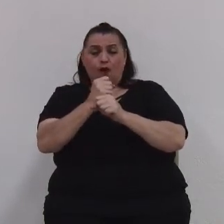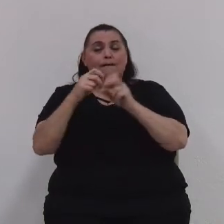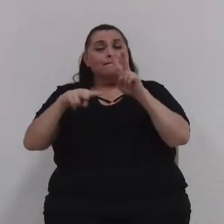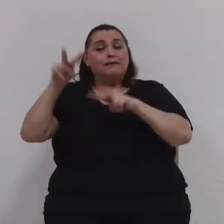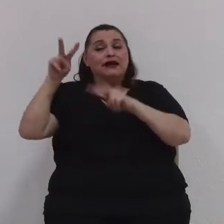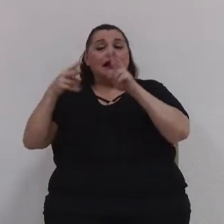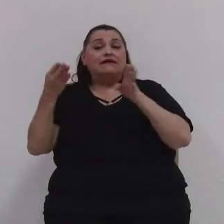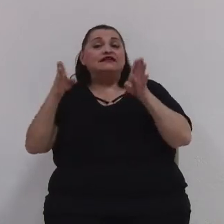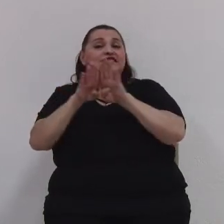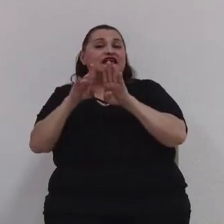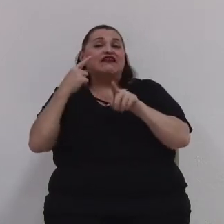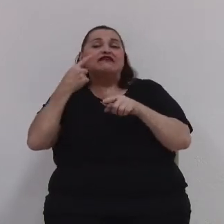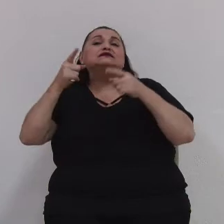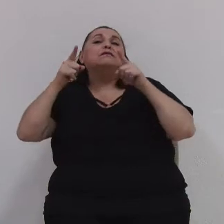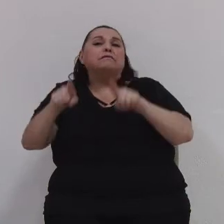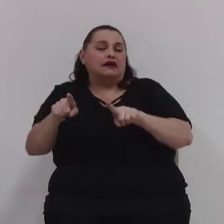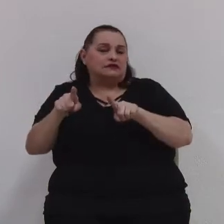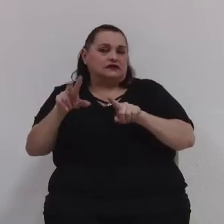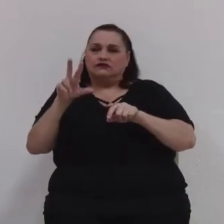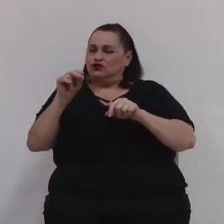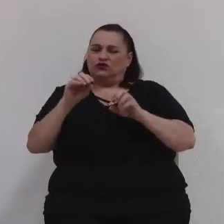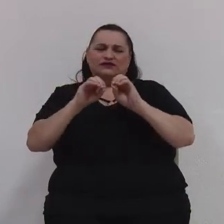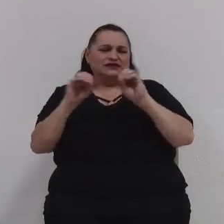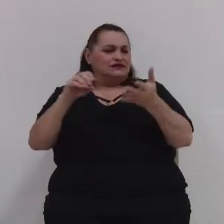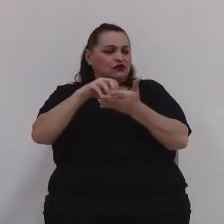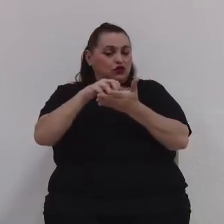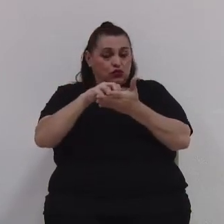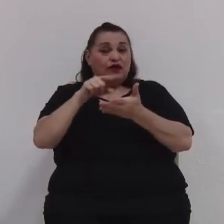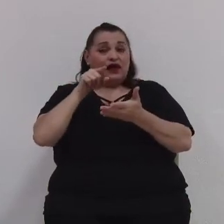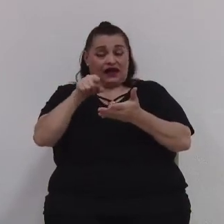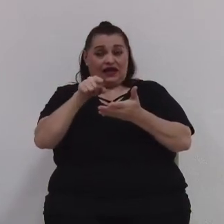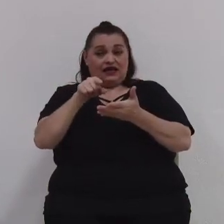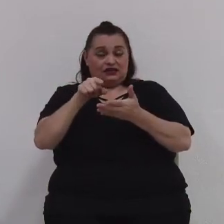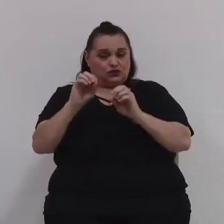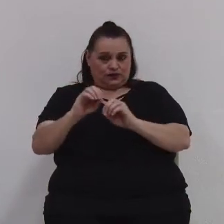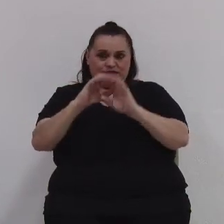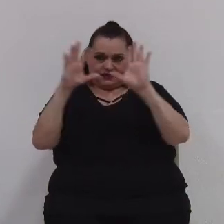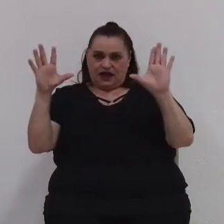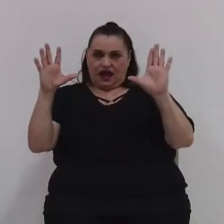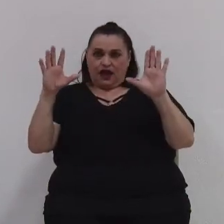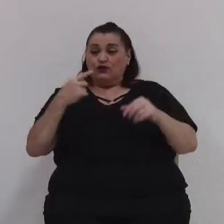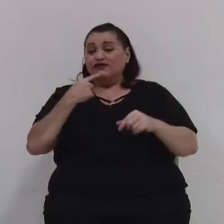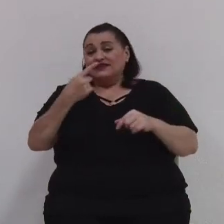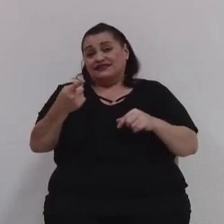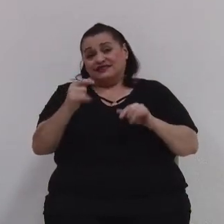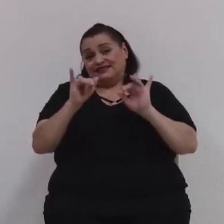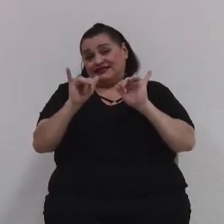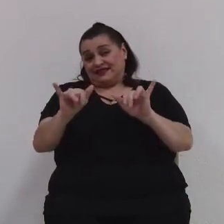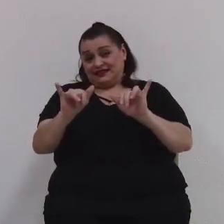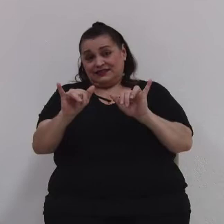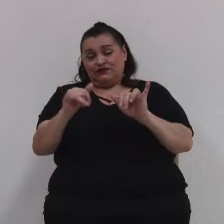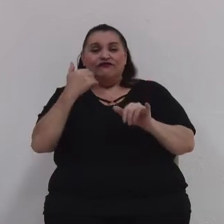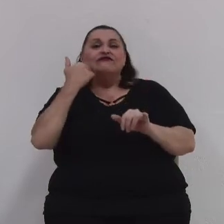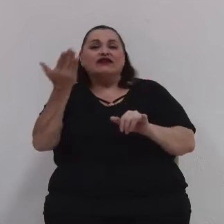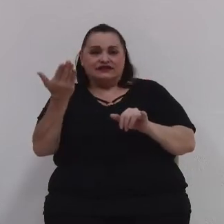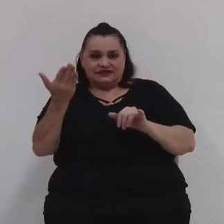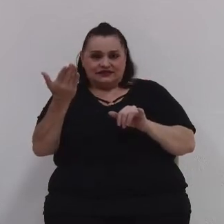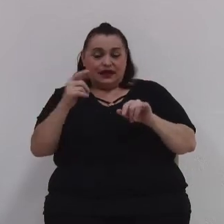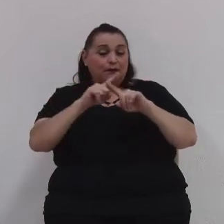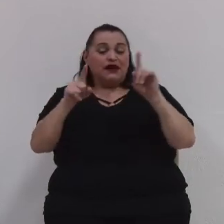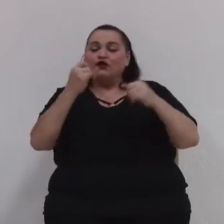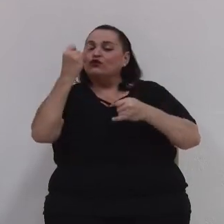de cierre a ver si sucede. Eso es sin duda claro. Decir eso es fácil, pero